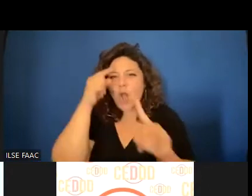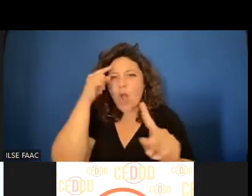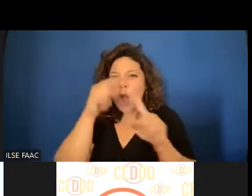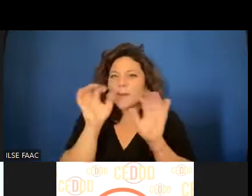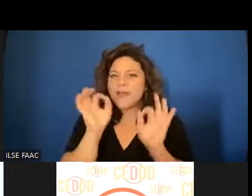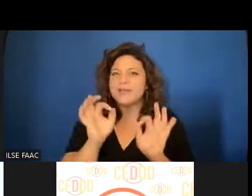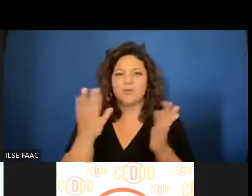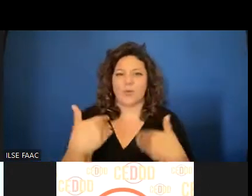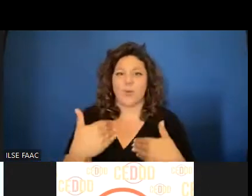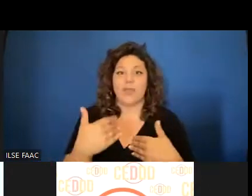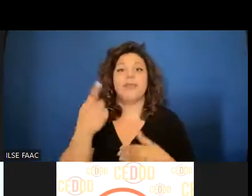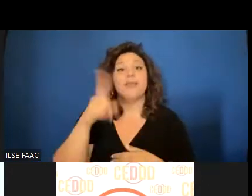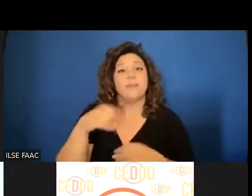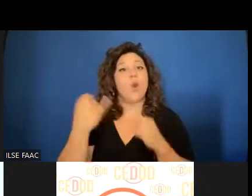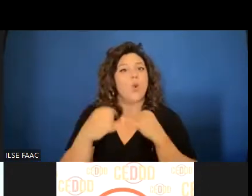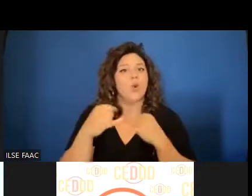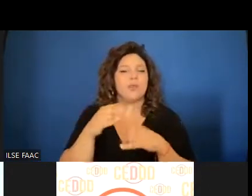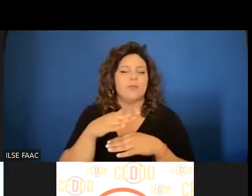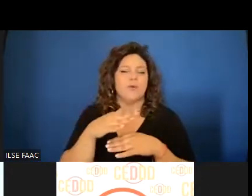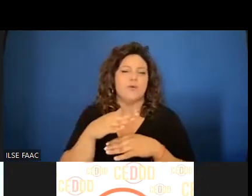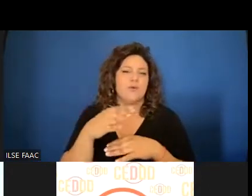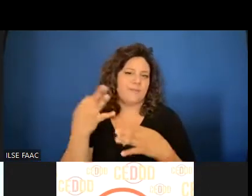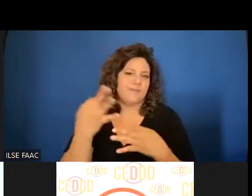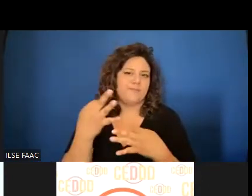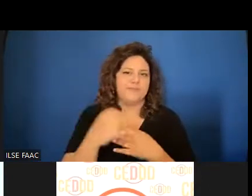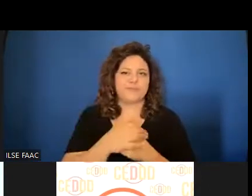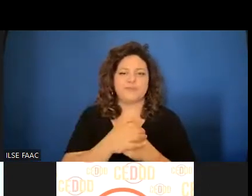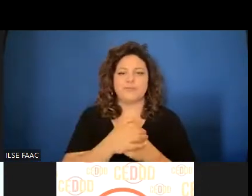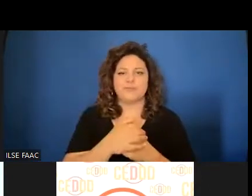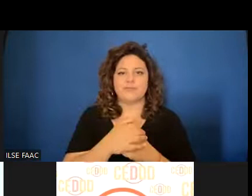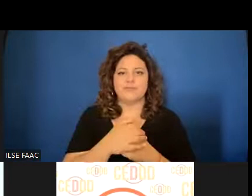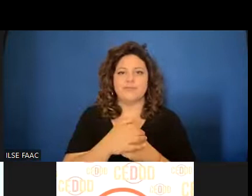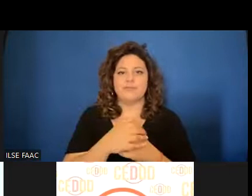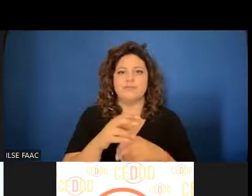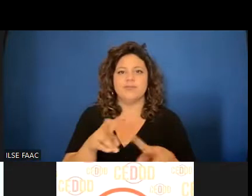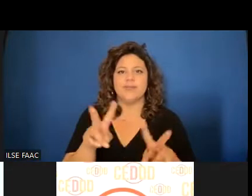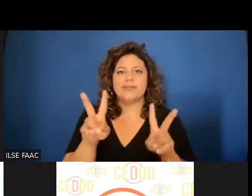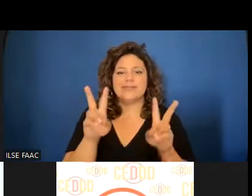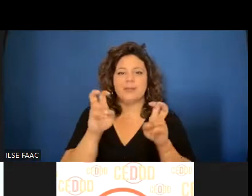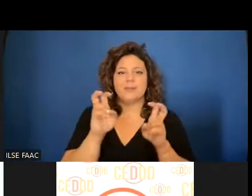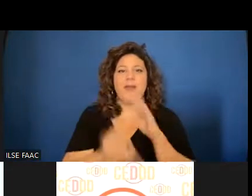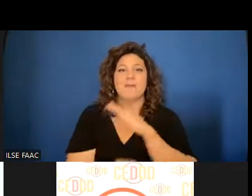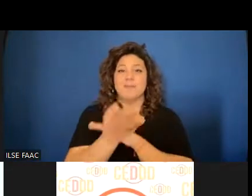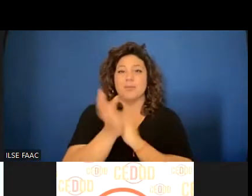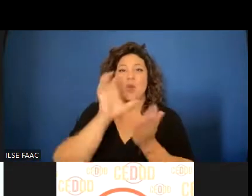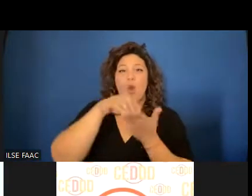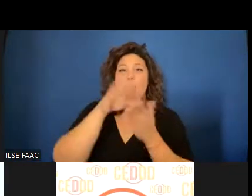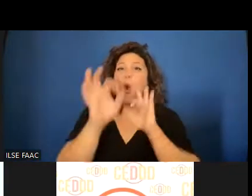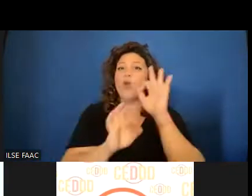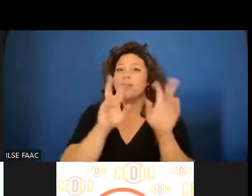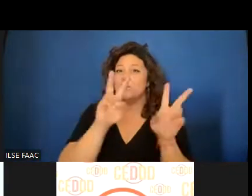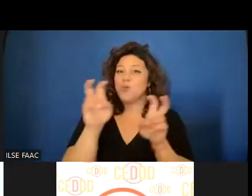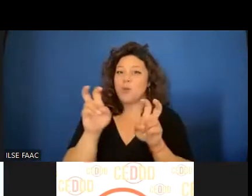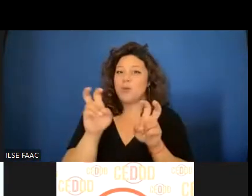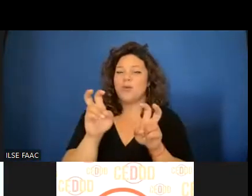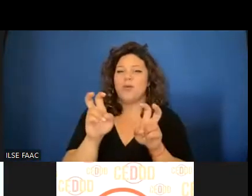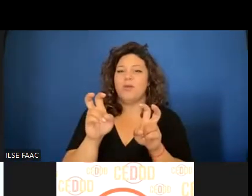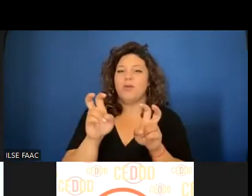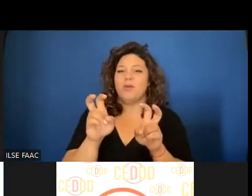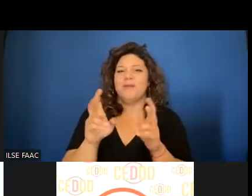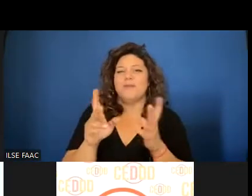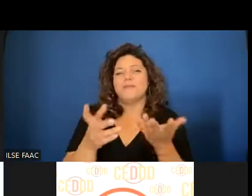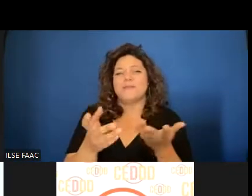de preguntas a ambos en el sentido siguiente. Una vez visto